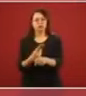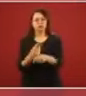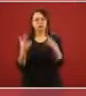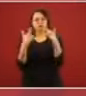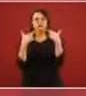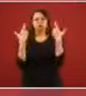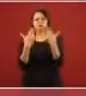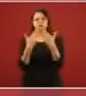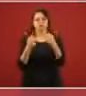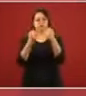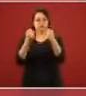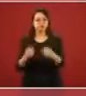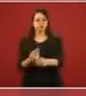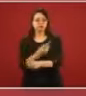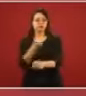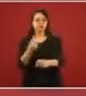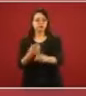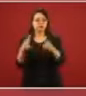una reunión